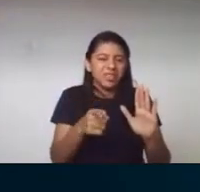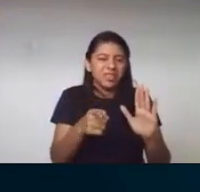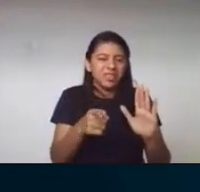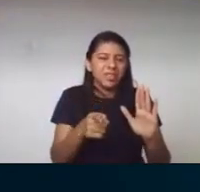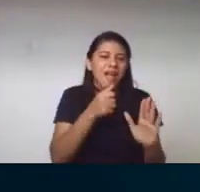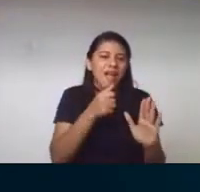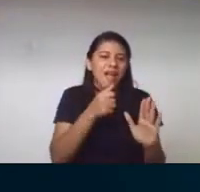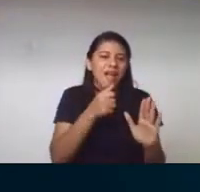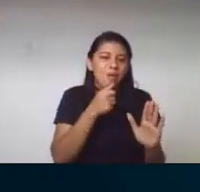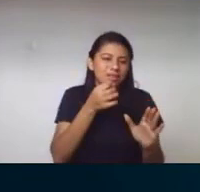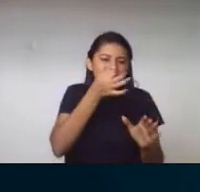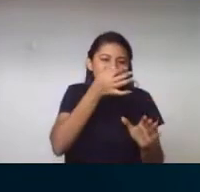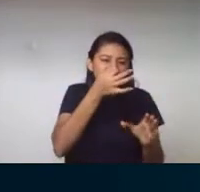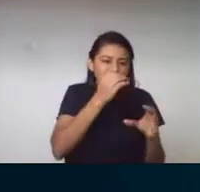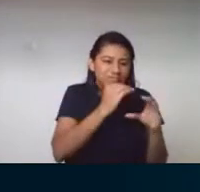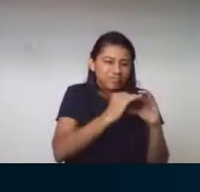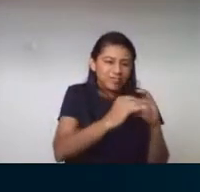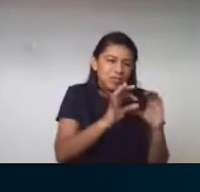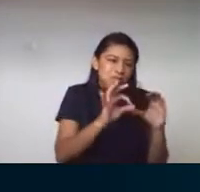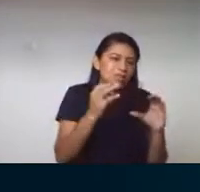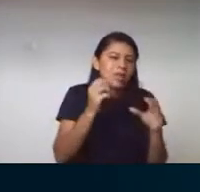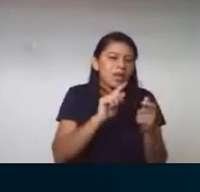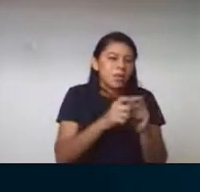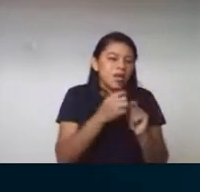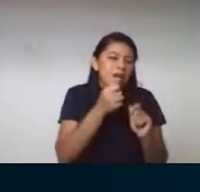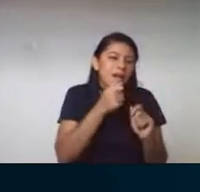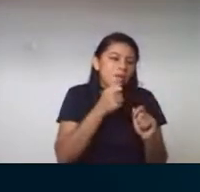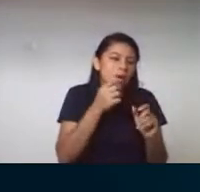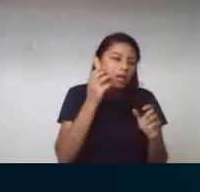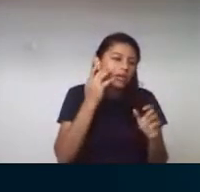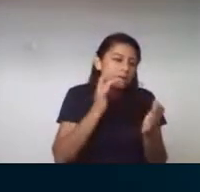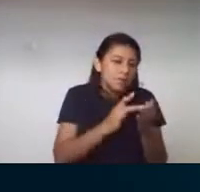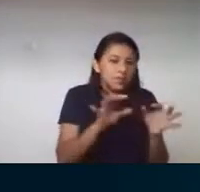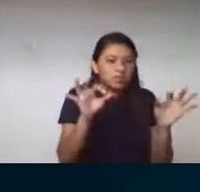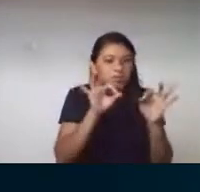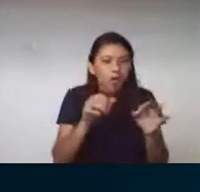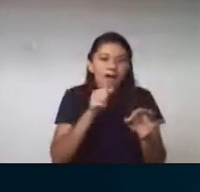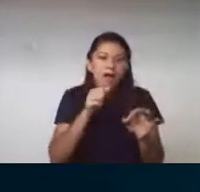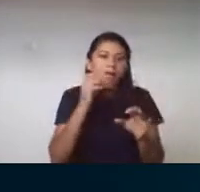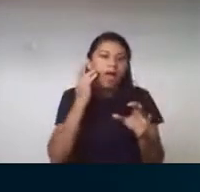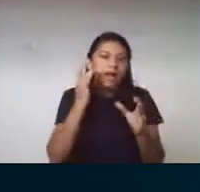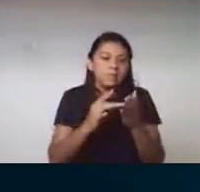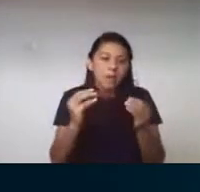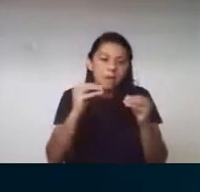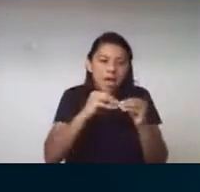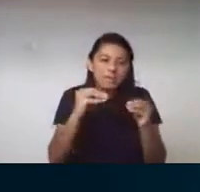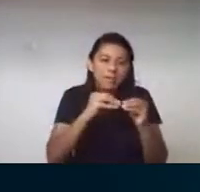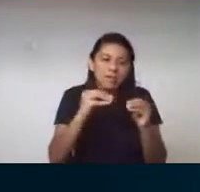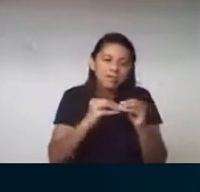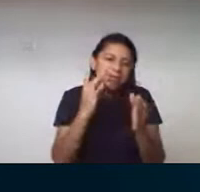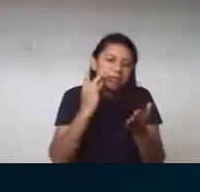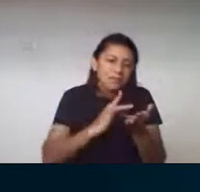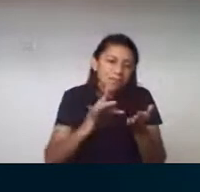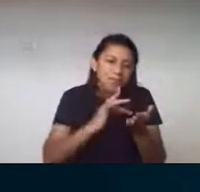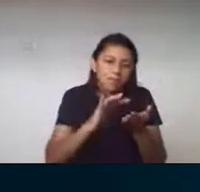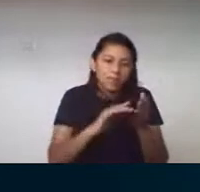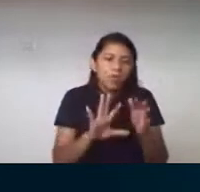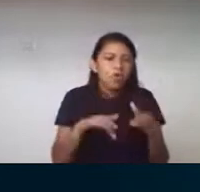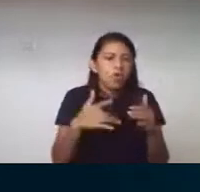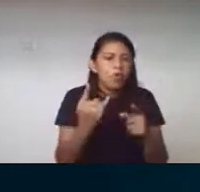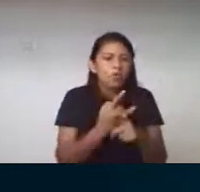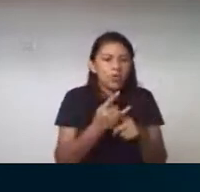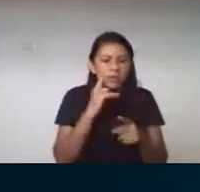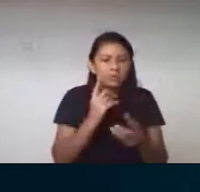agitadores. Es una tecnología convencional, todos sabemos que es ampliamente utilizado, que es muy buena, pero puede